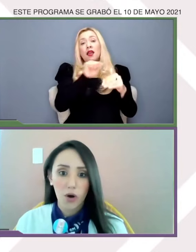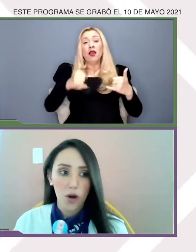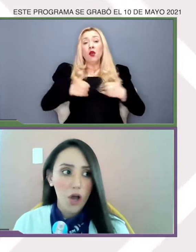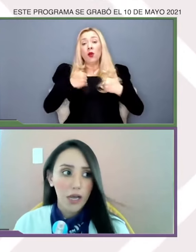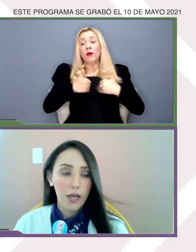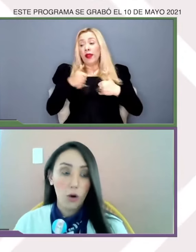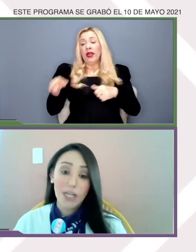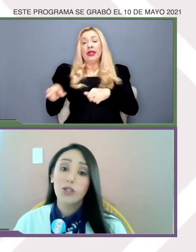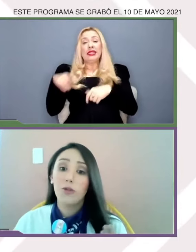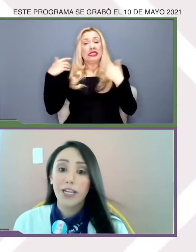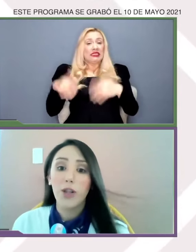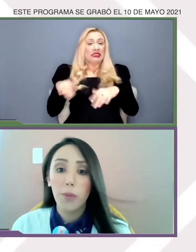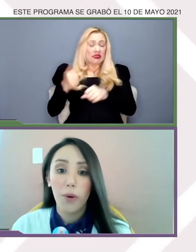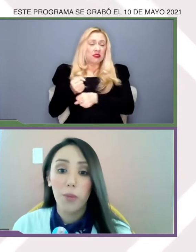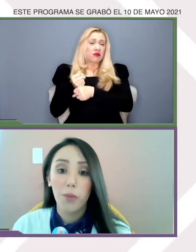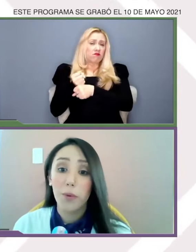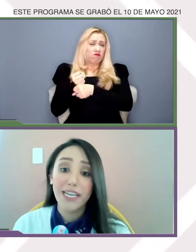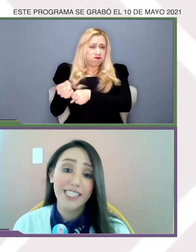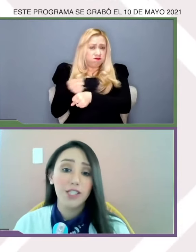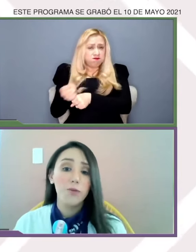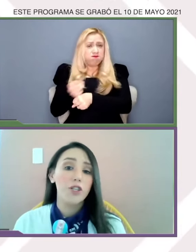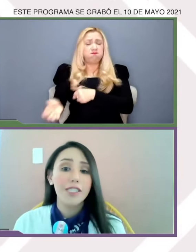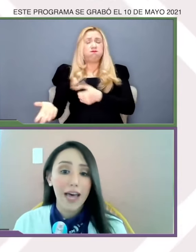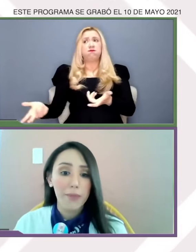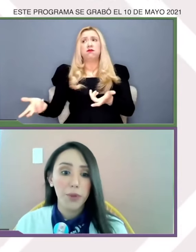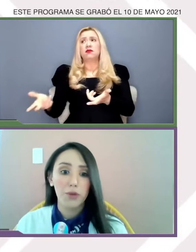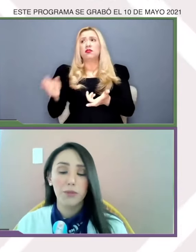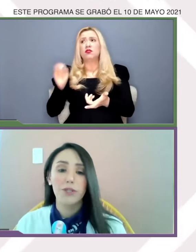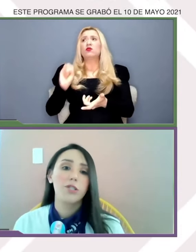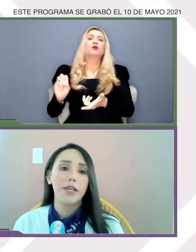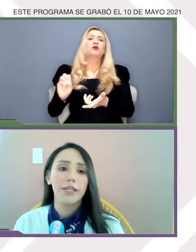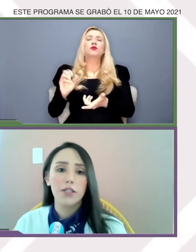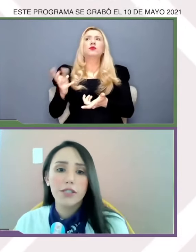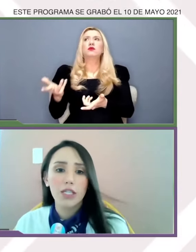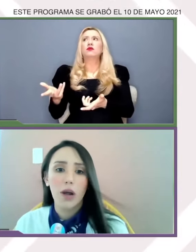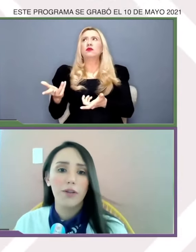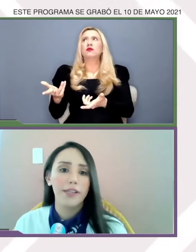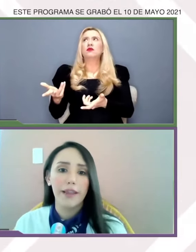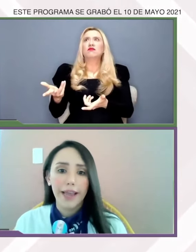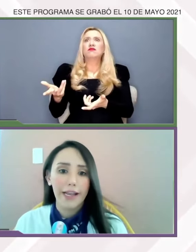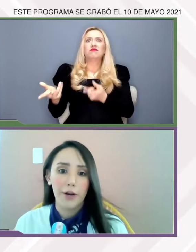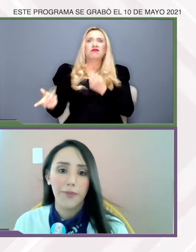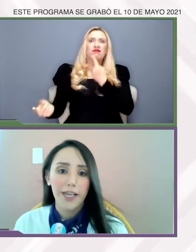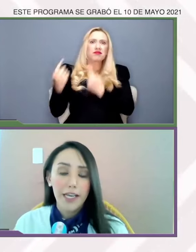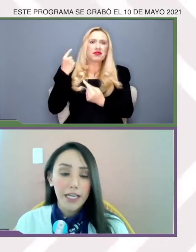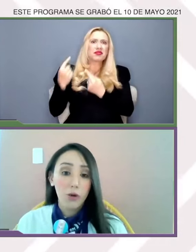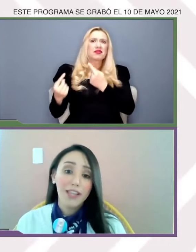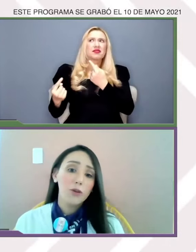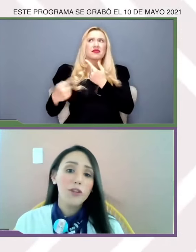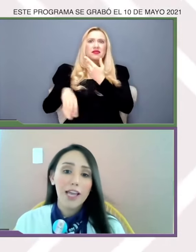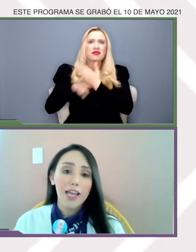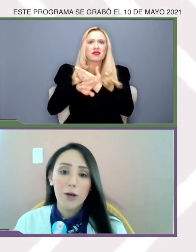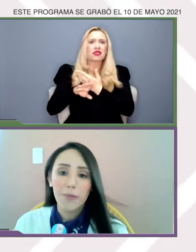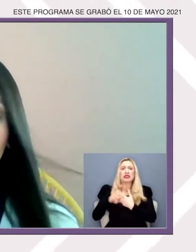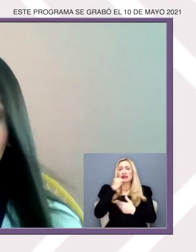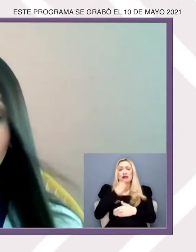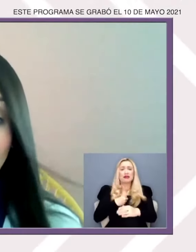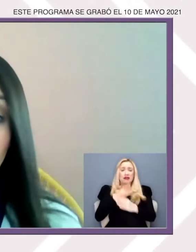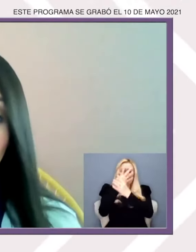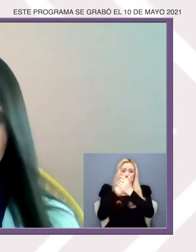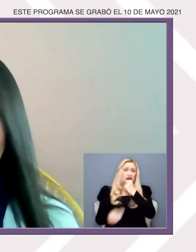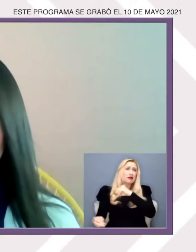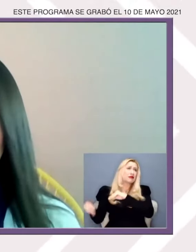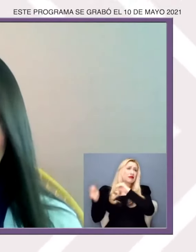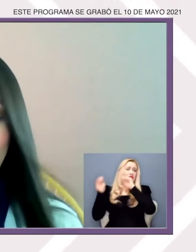han sido o han sufrido movilización forzada por motivo de su orientación sexual o identidad de género. Y durante un año,